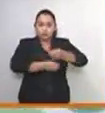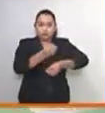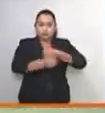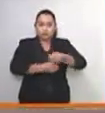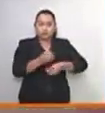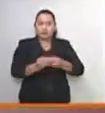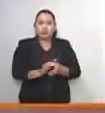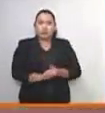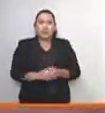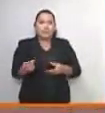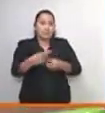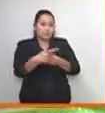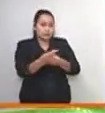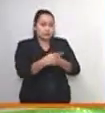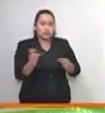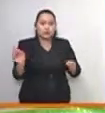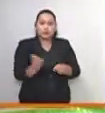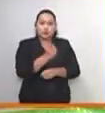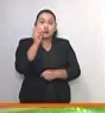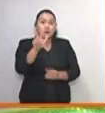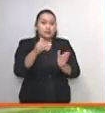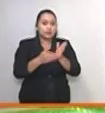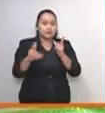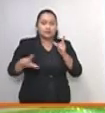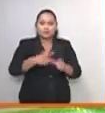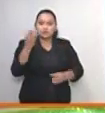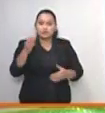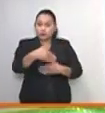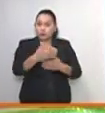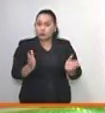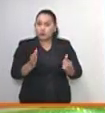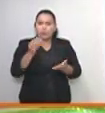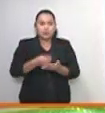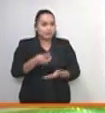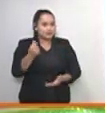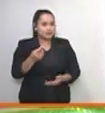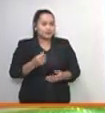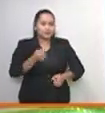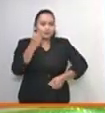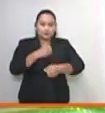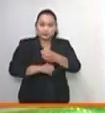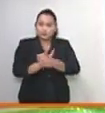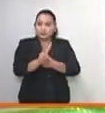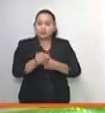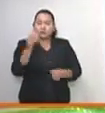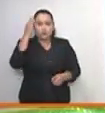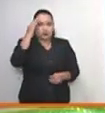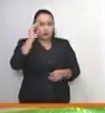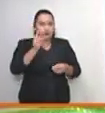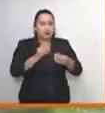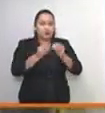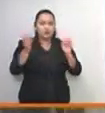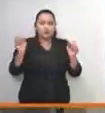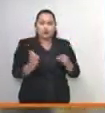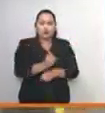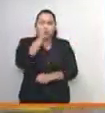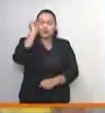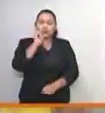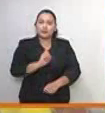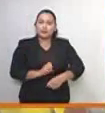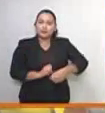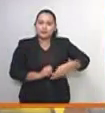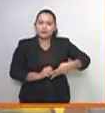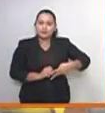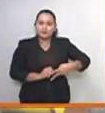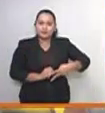participando para ganar 3.000 lempiras en el baúl del billete. Iniciamos la diversión con premiados. Te deseo suerte, conoceremos nuestro primer número ganador y